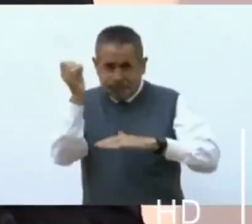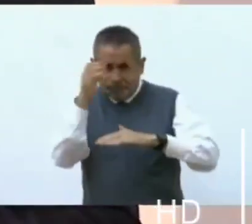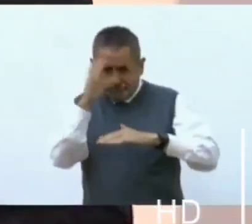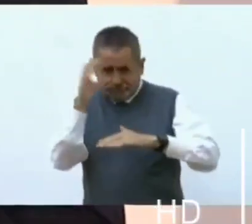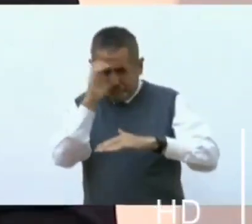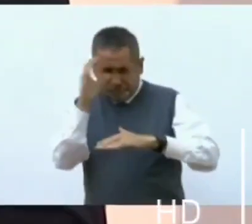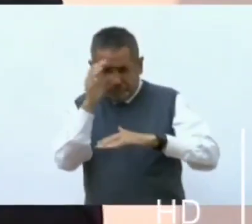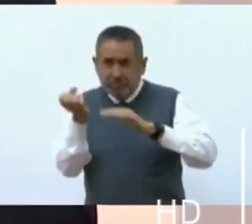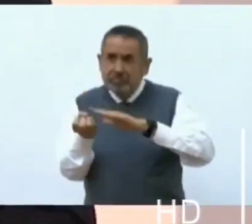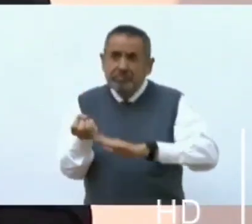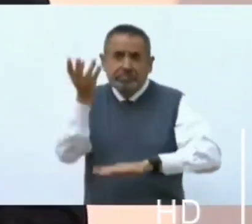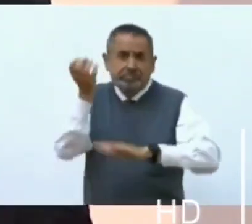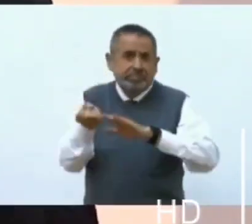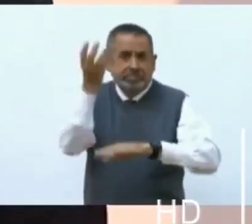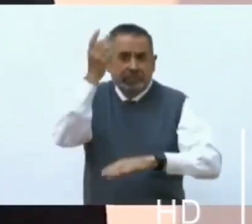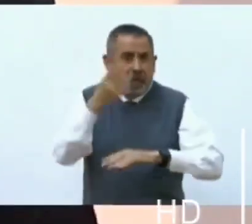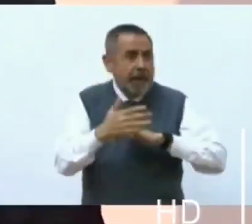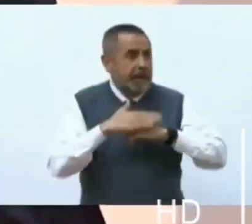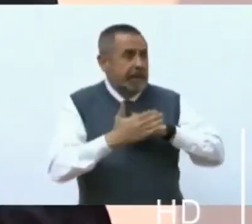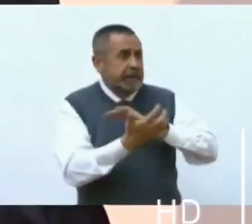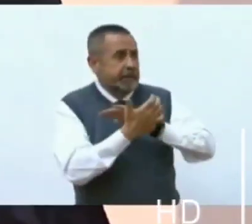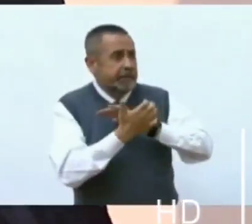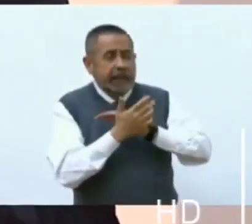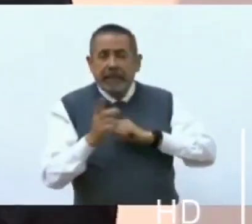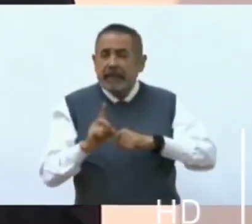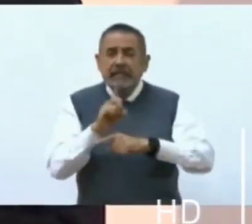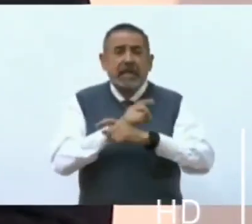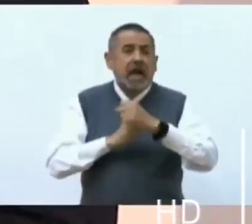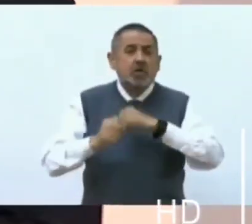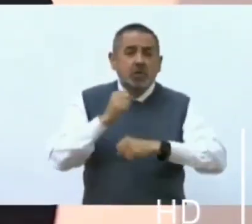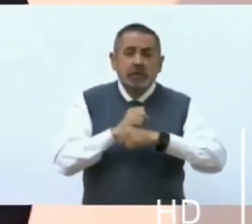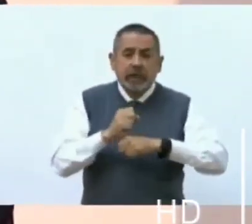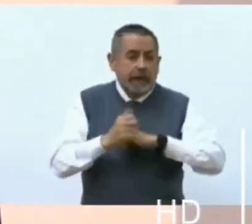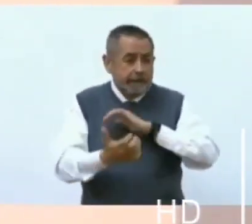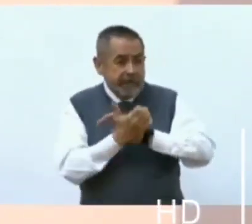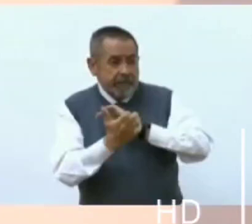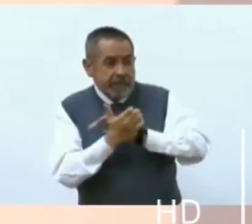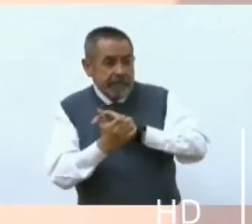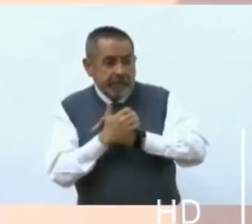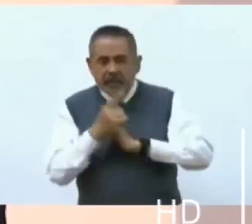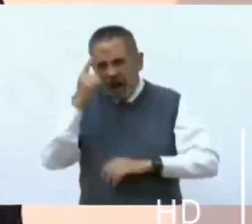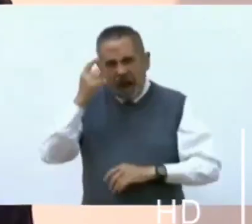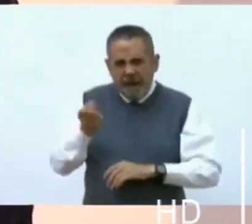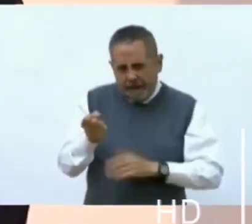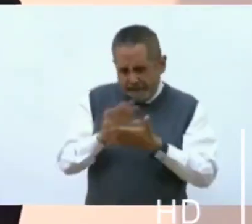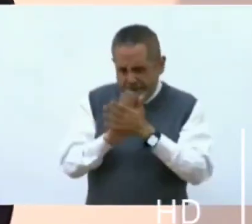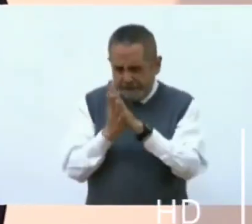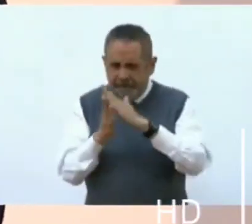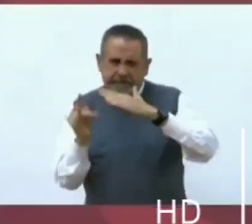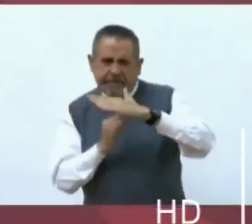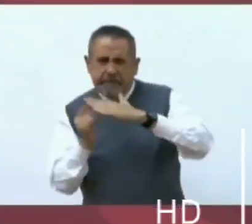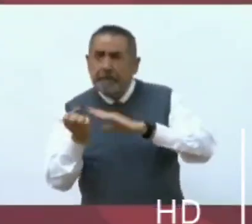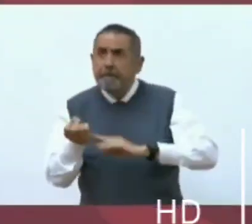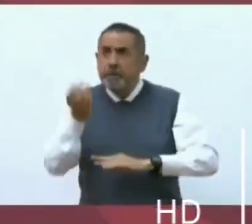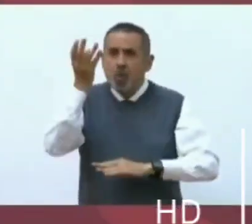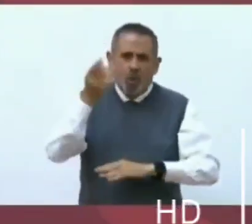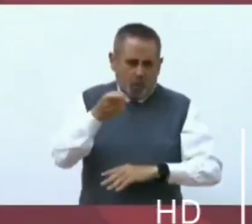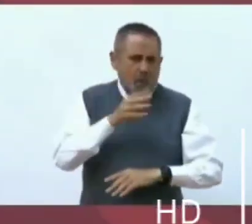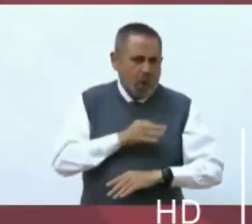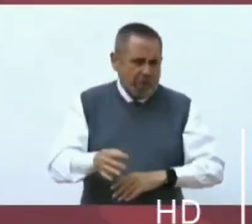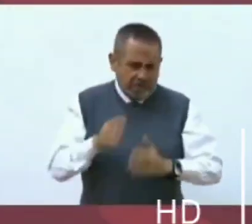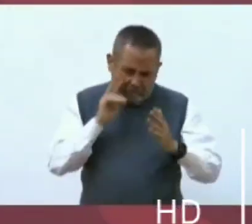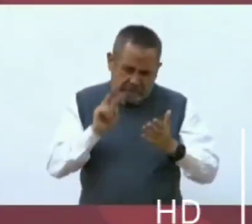más solicitados desde hace décadas en este archivo. En fin, el reto